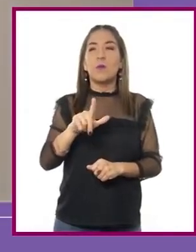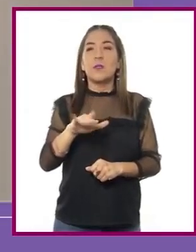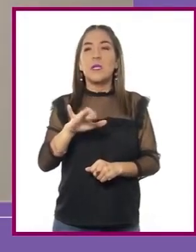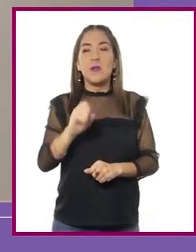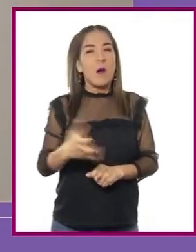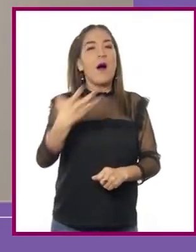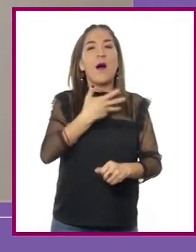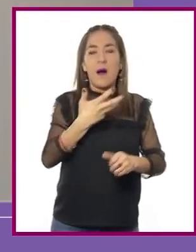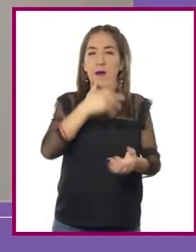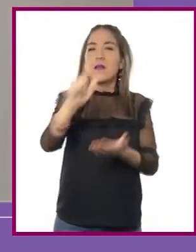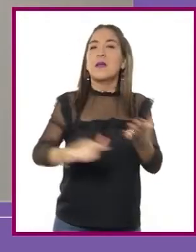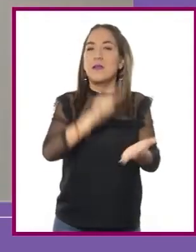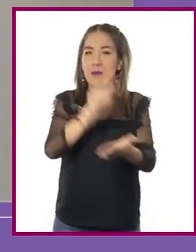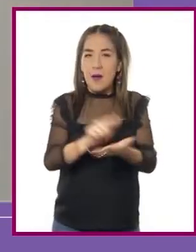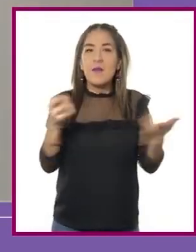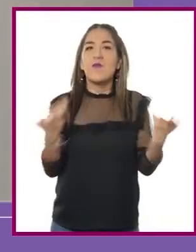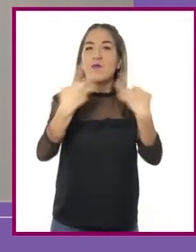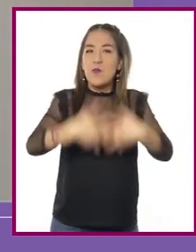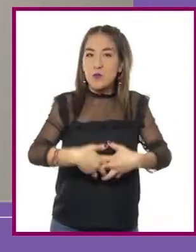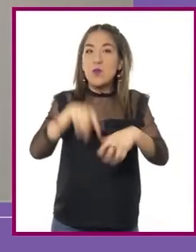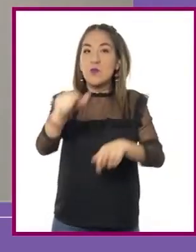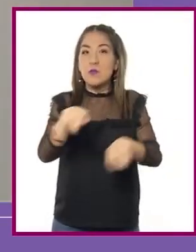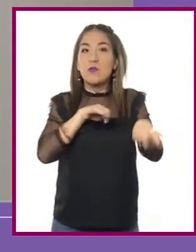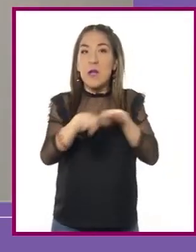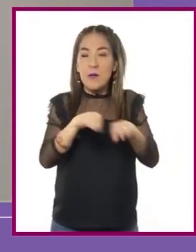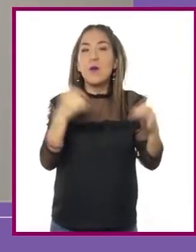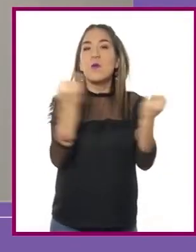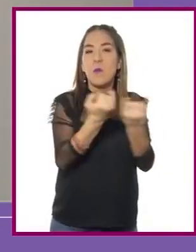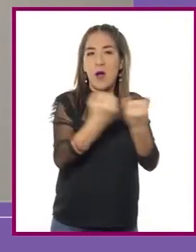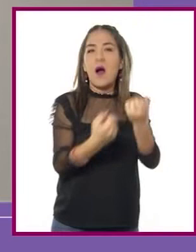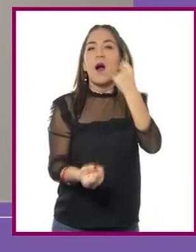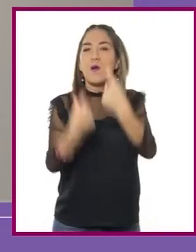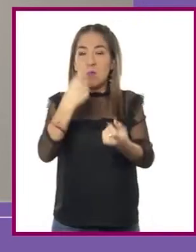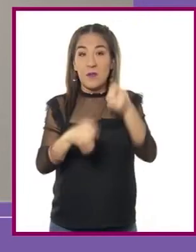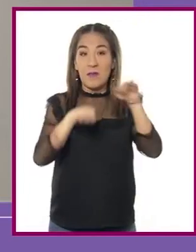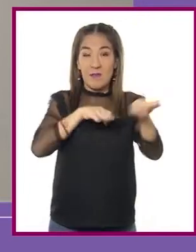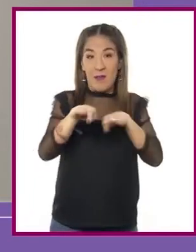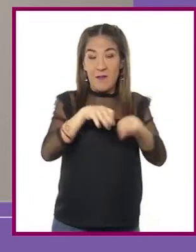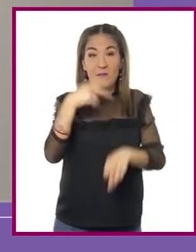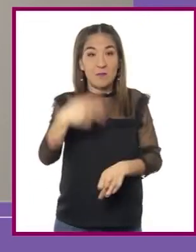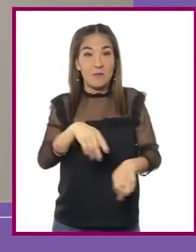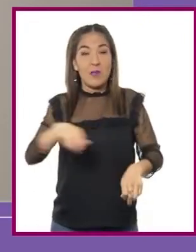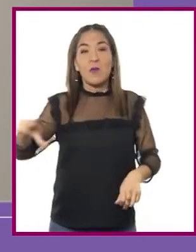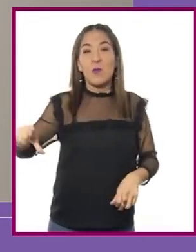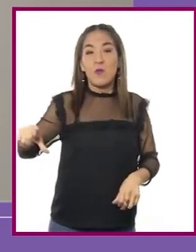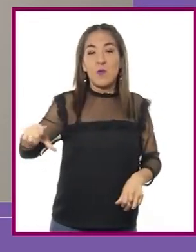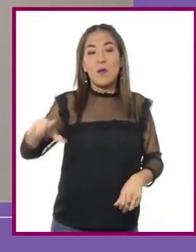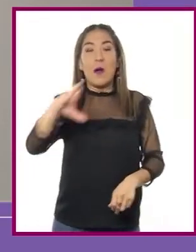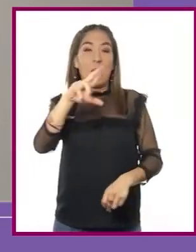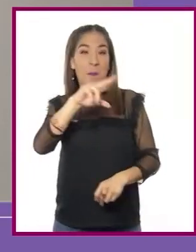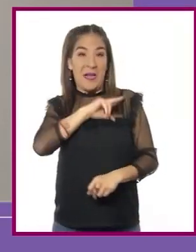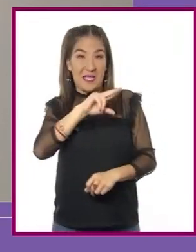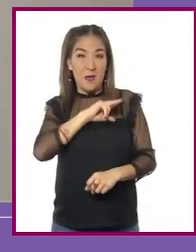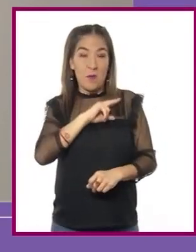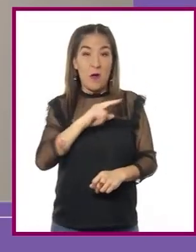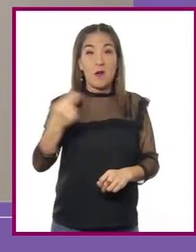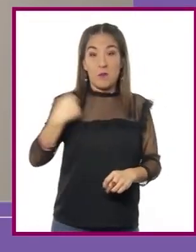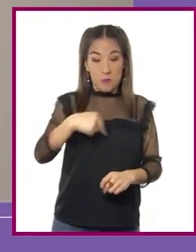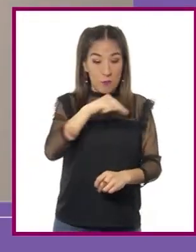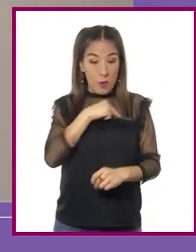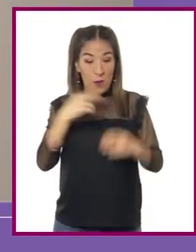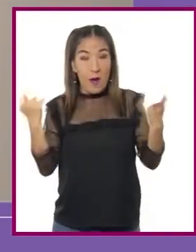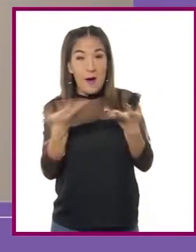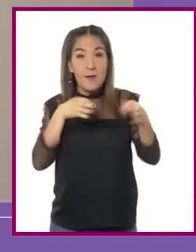reglamentos propios de nuestra función. Y a diferencia de algunos trabajadores del ámbito privado, nosotras, como empleadas de